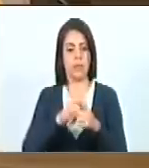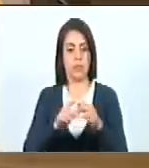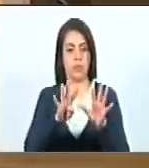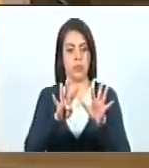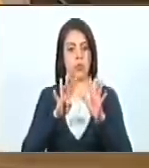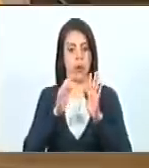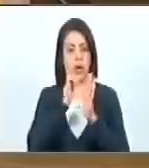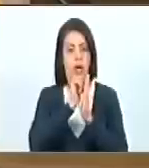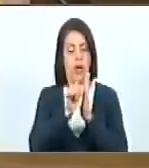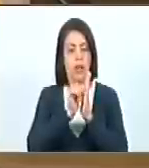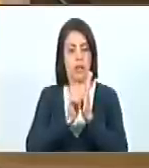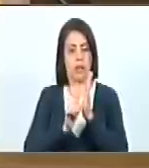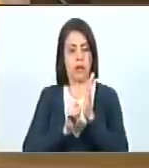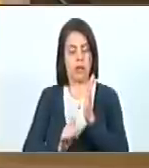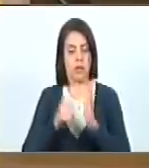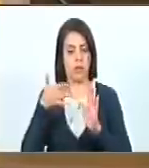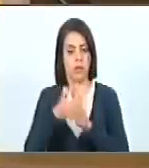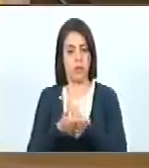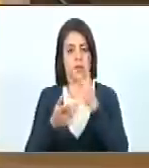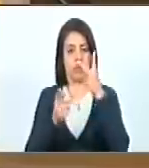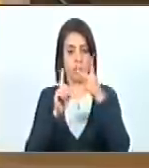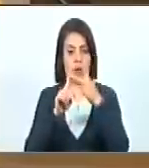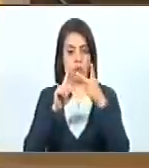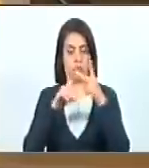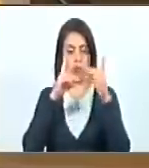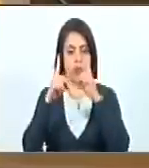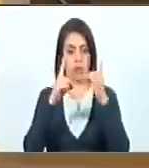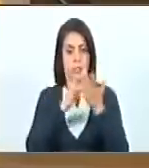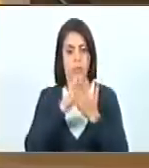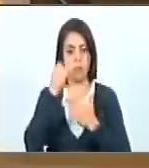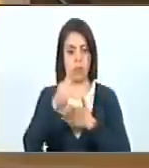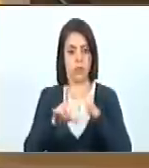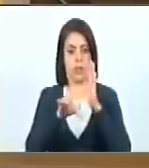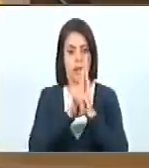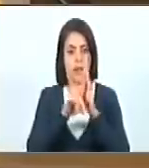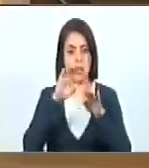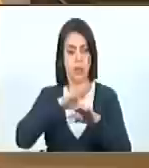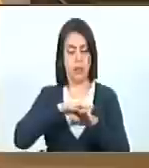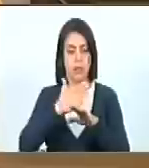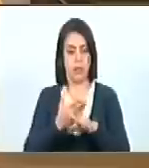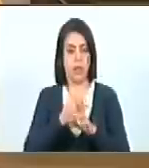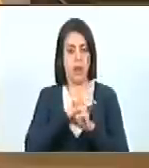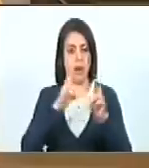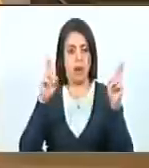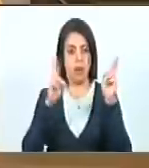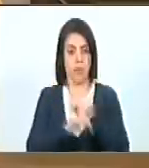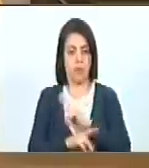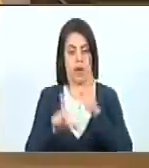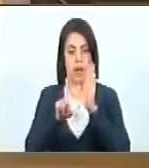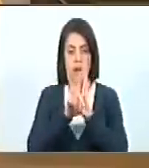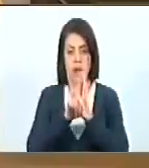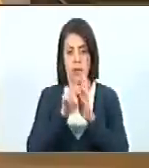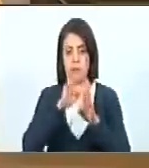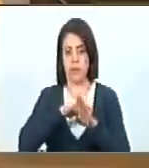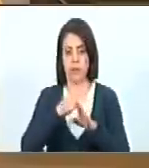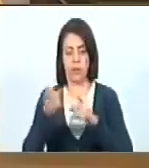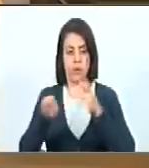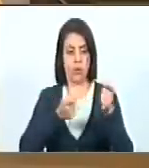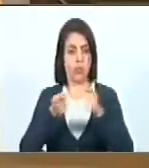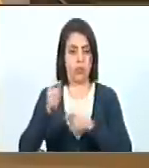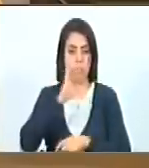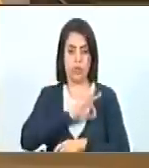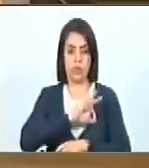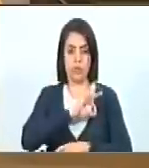9 artículos en la segunda discusión del proyecto de ley orgánica de reforma de la Ley Orgánica de